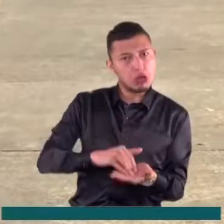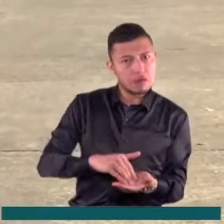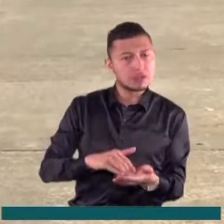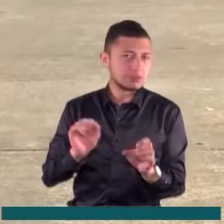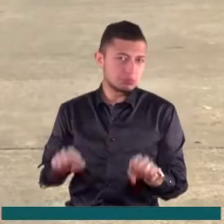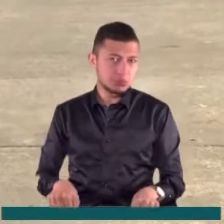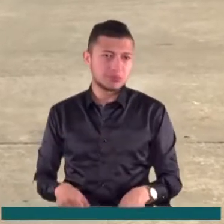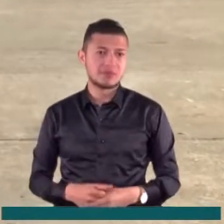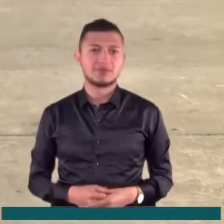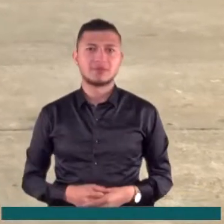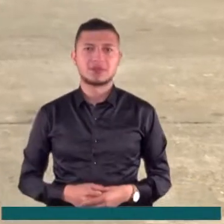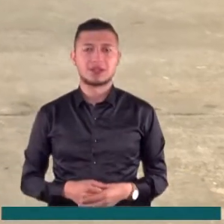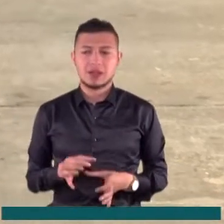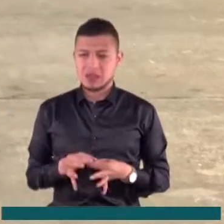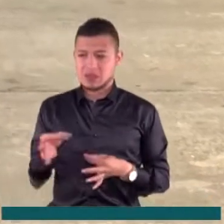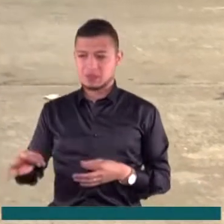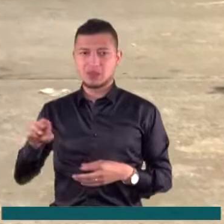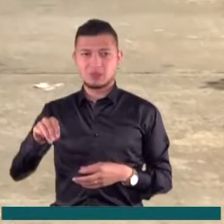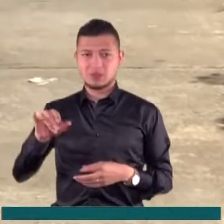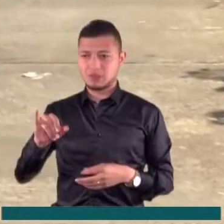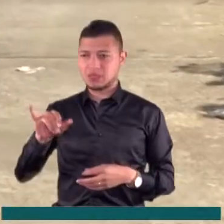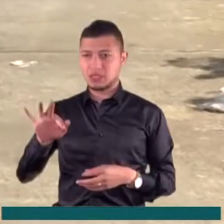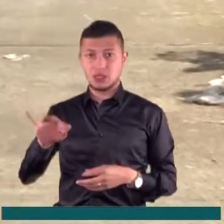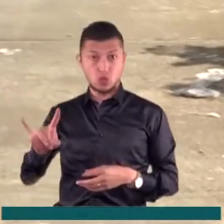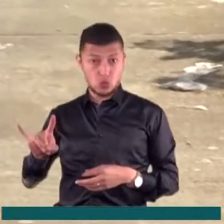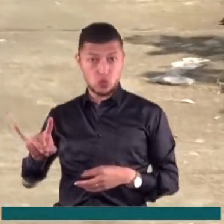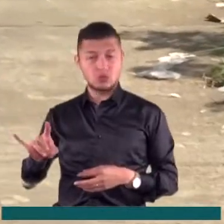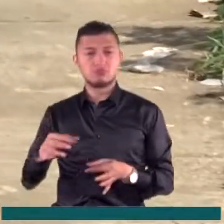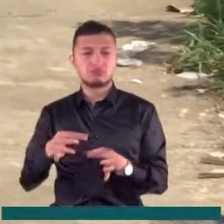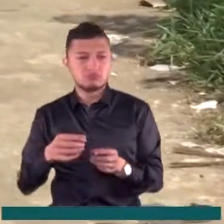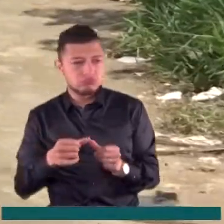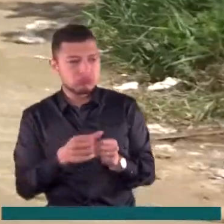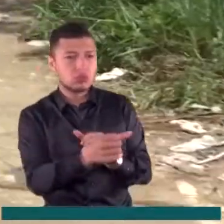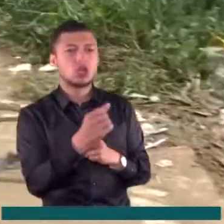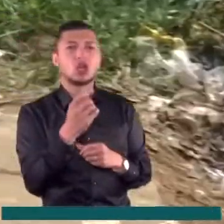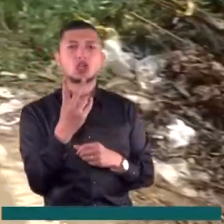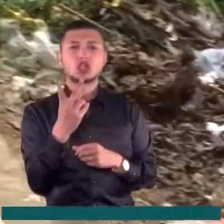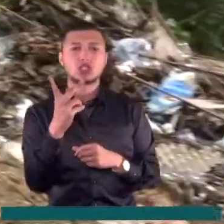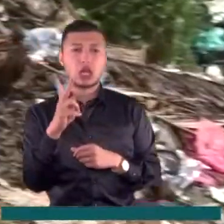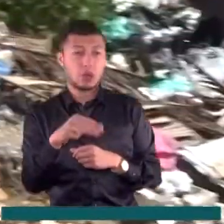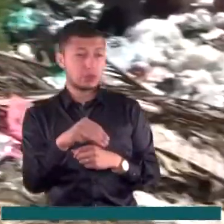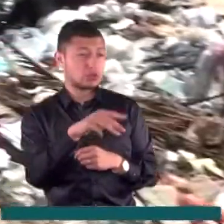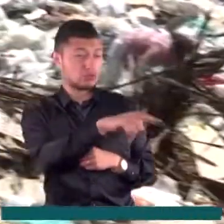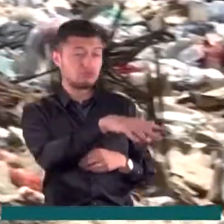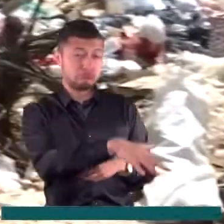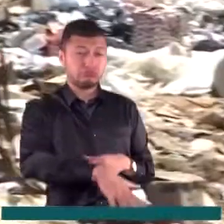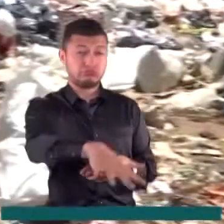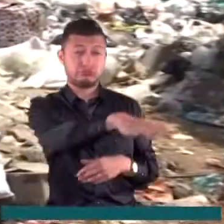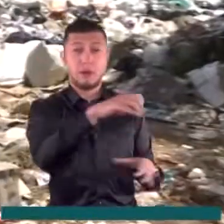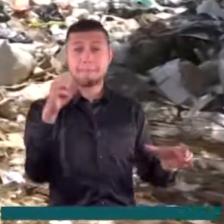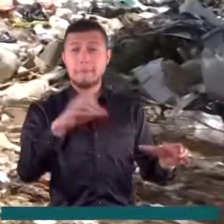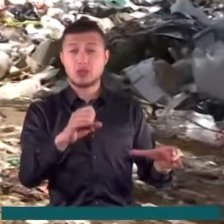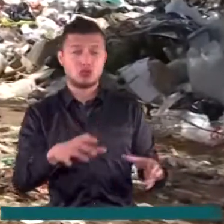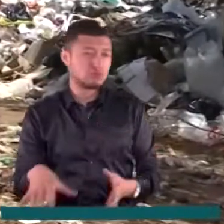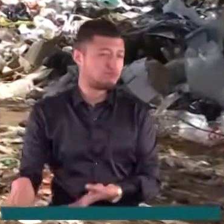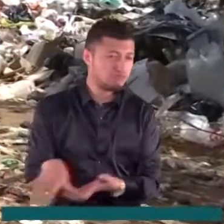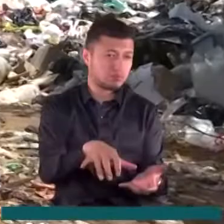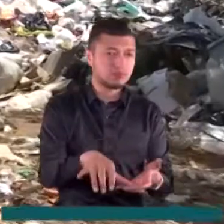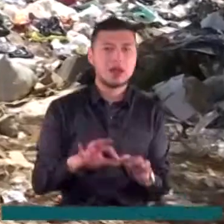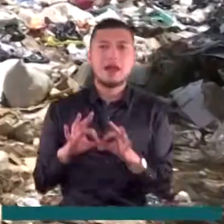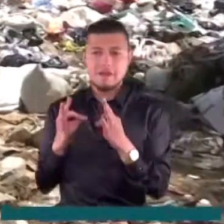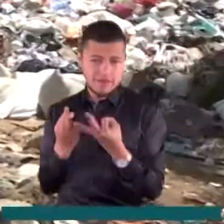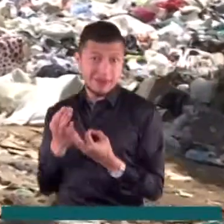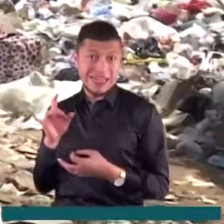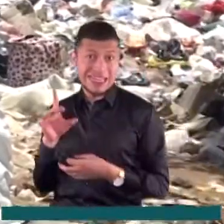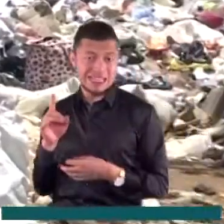a dos kilómetros del municipio de mitú se encuentra este basurero a cielo abierto acá llegan por lo menos 15 familias